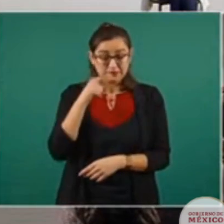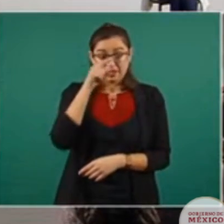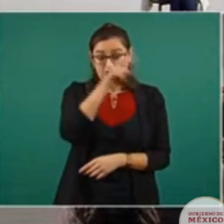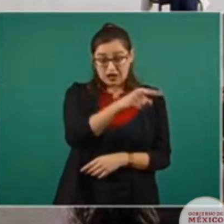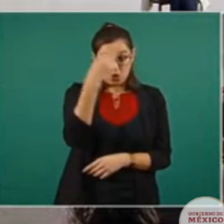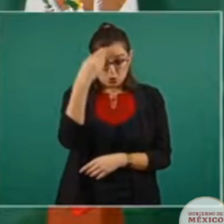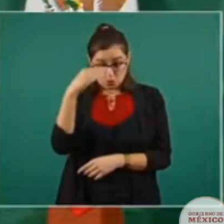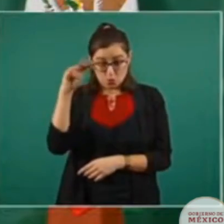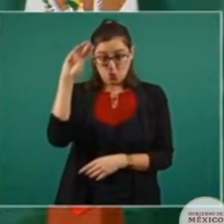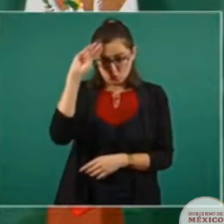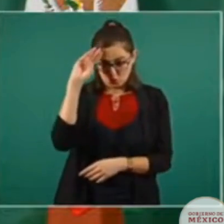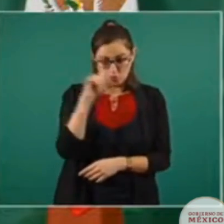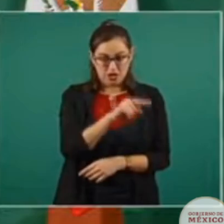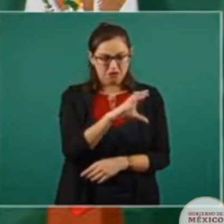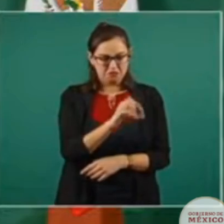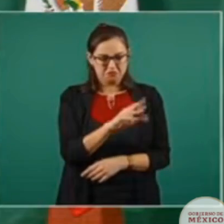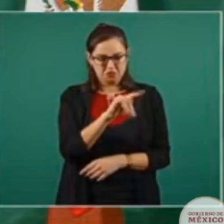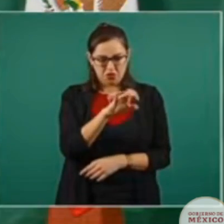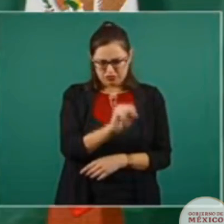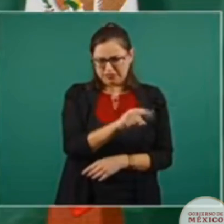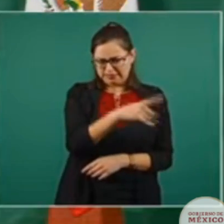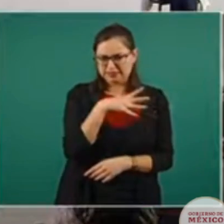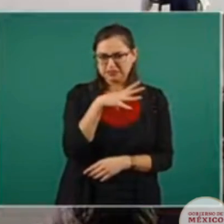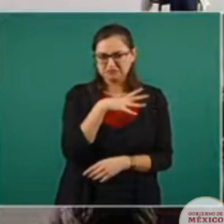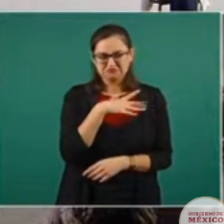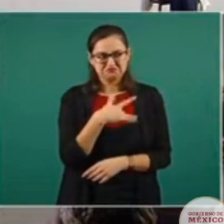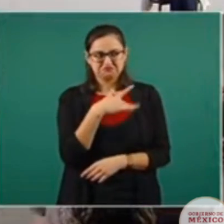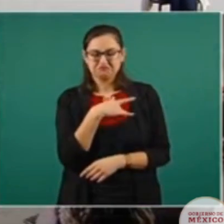por su propia decisión.